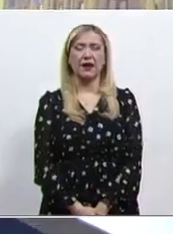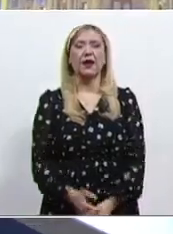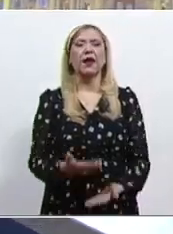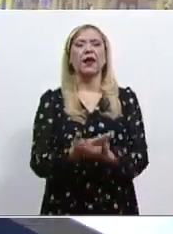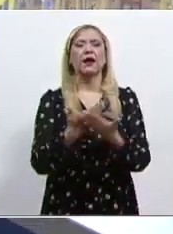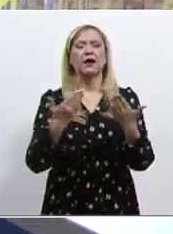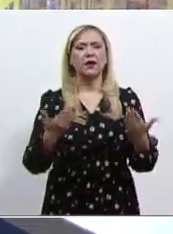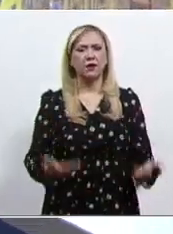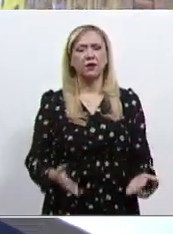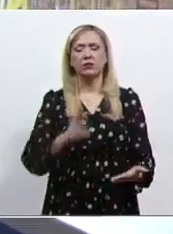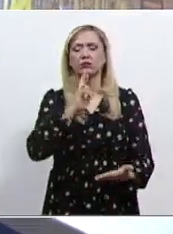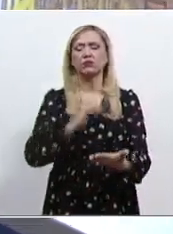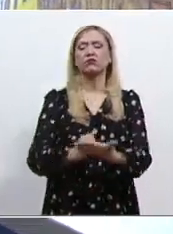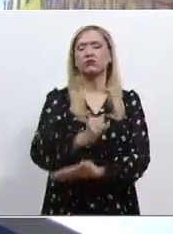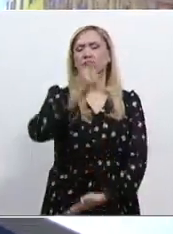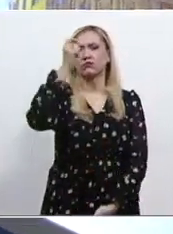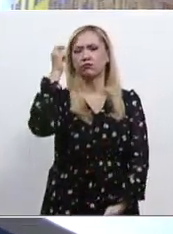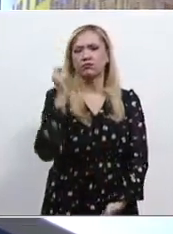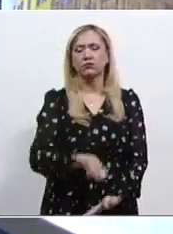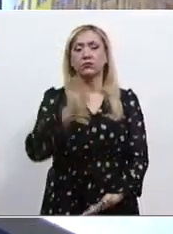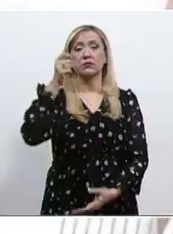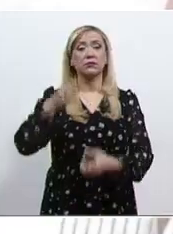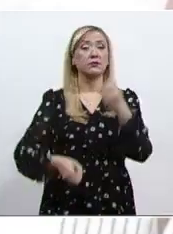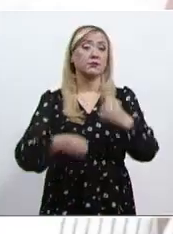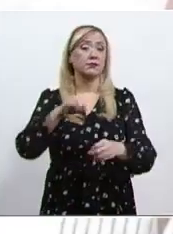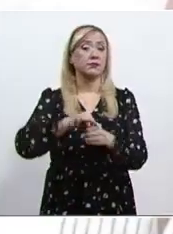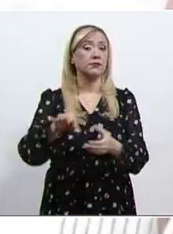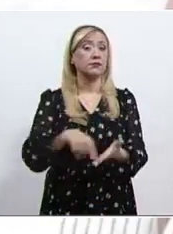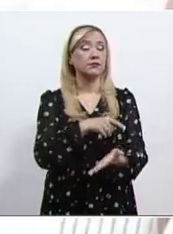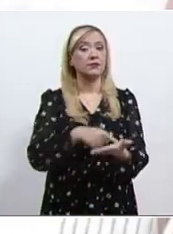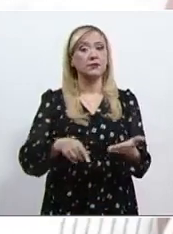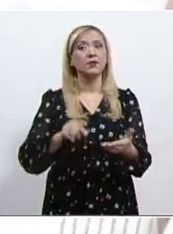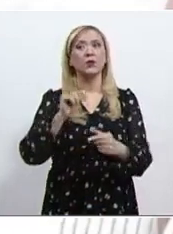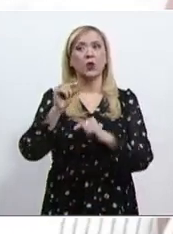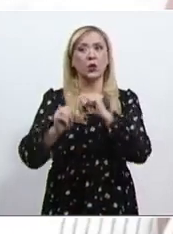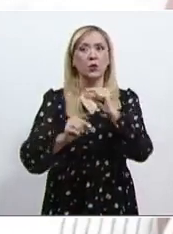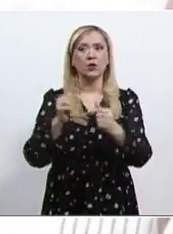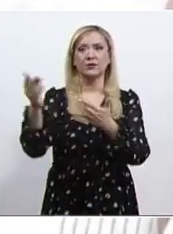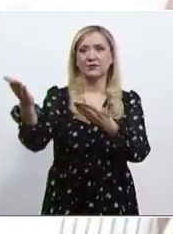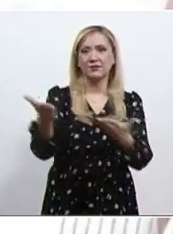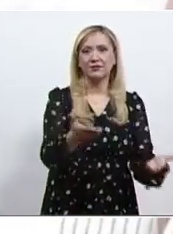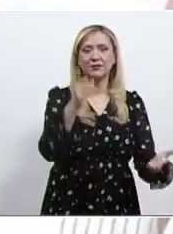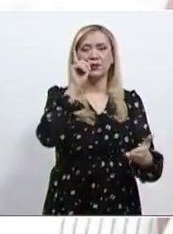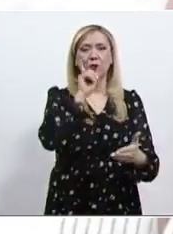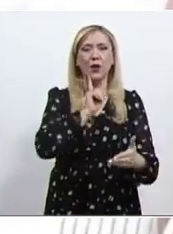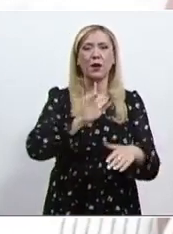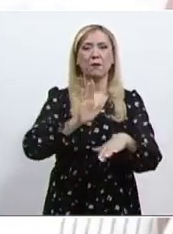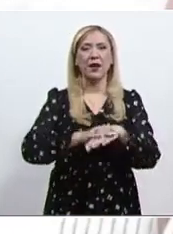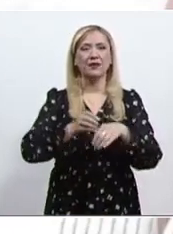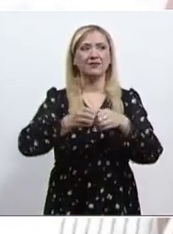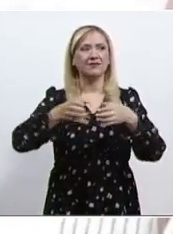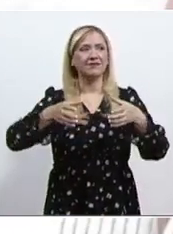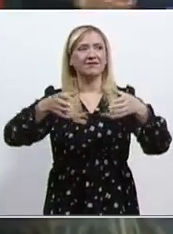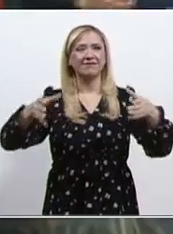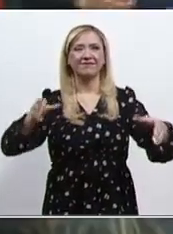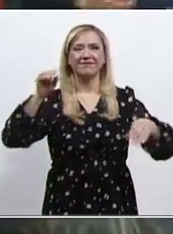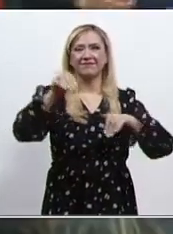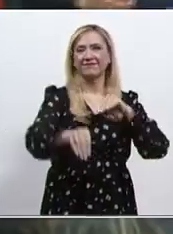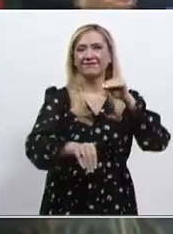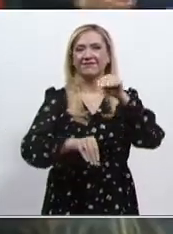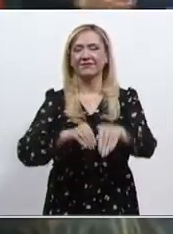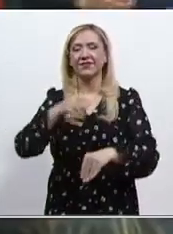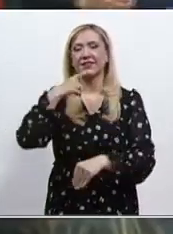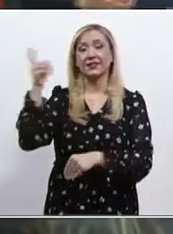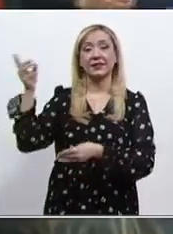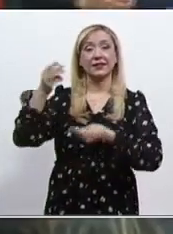a golpe de sentencias el tribunal electoral Ha logrado abrir espacios para que las mujeres ocupen mayores cargos de elección popular afirmó